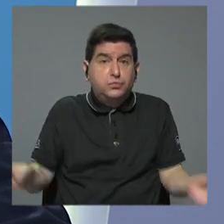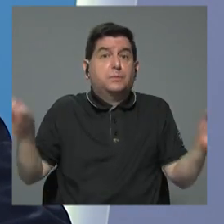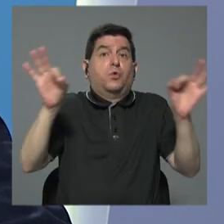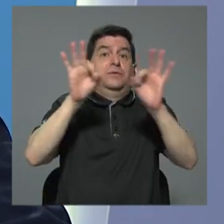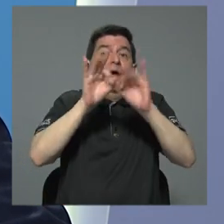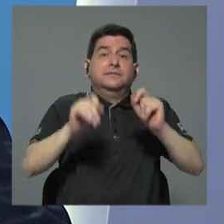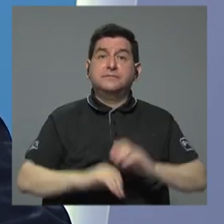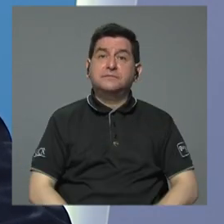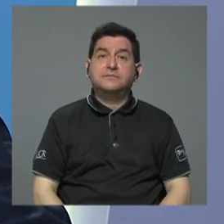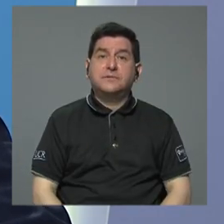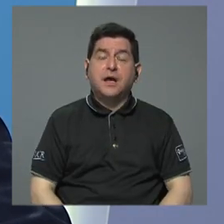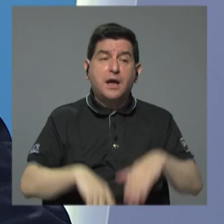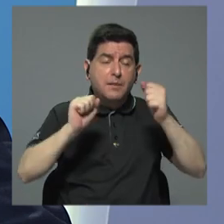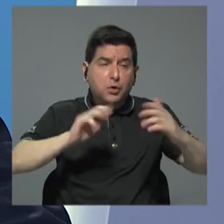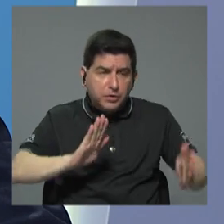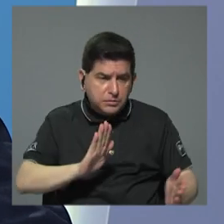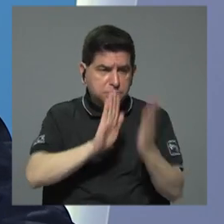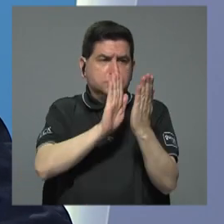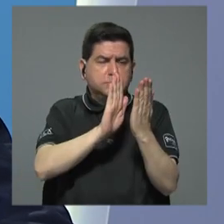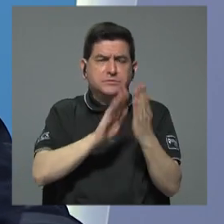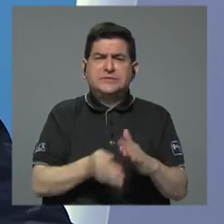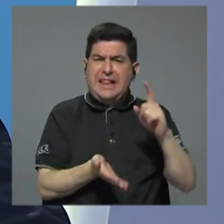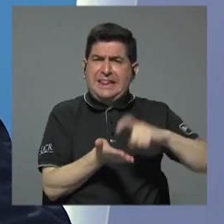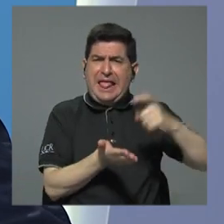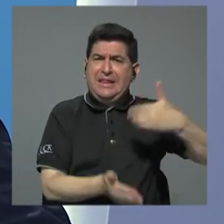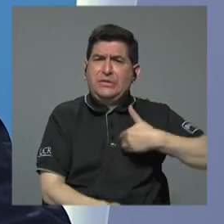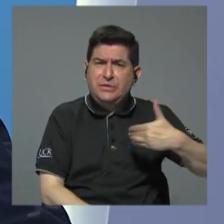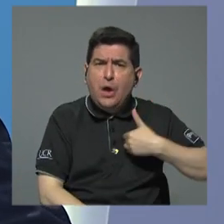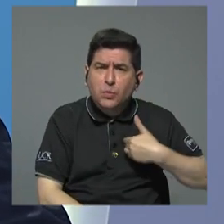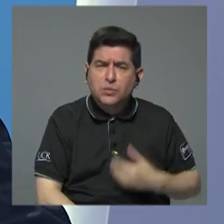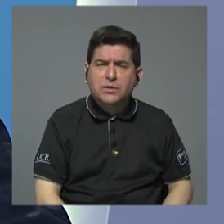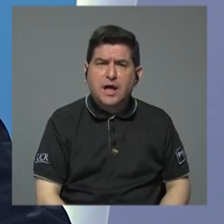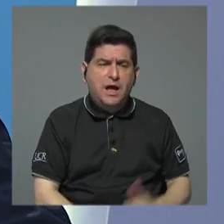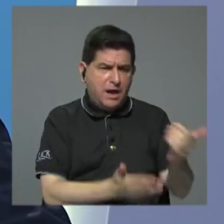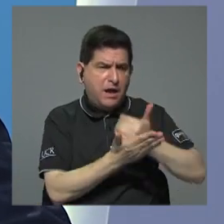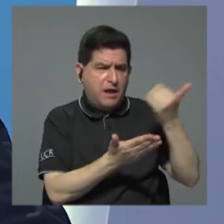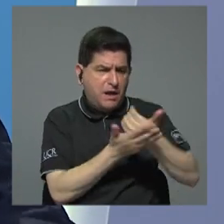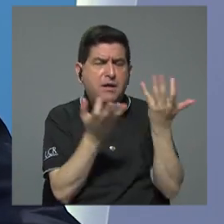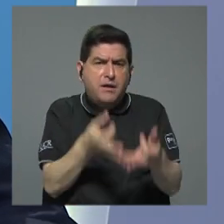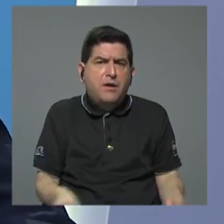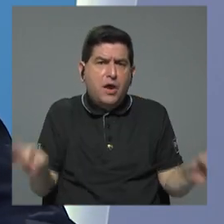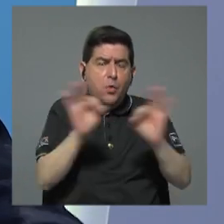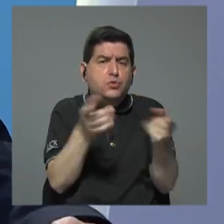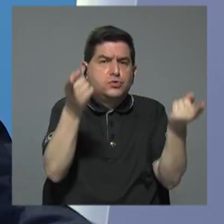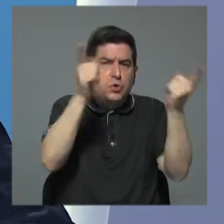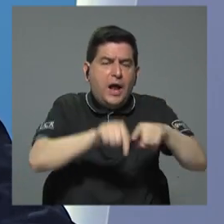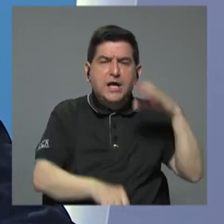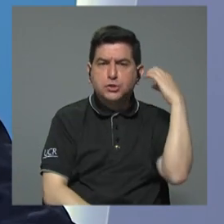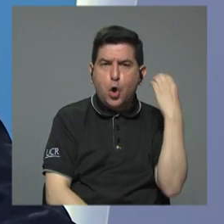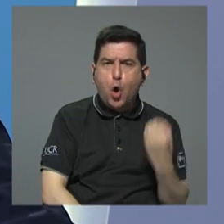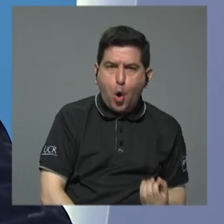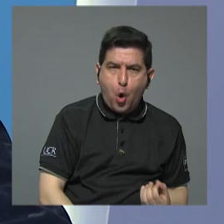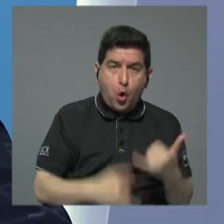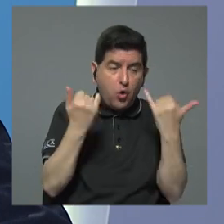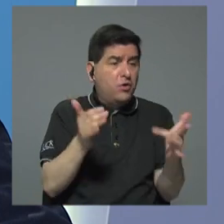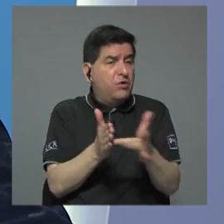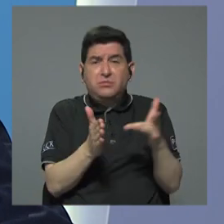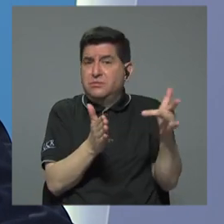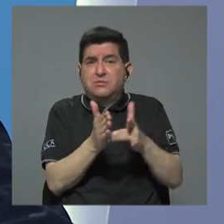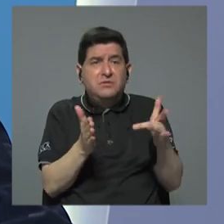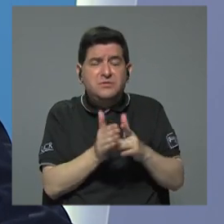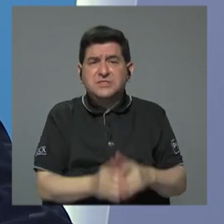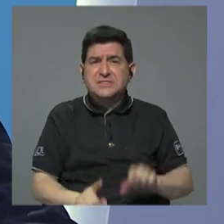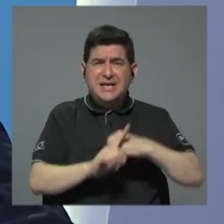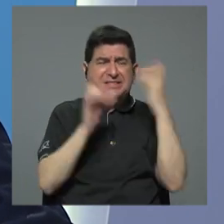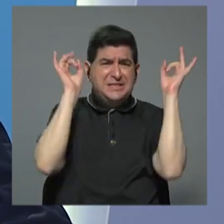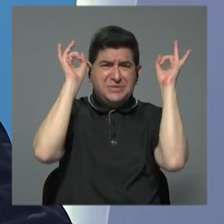importantes para enfrentar la deuda que tenemos, porque son recursos importantes que en el caso del oro ya está siendo explotado como una